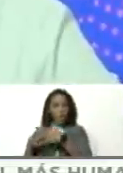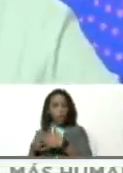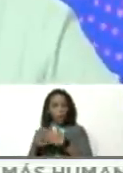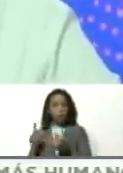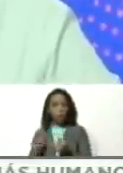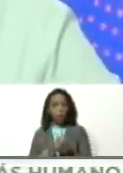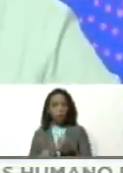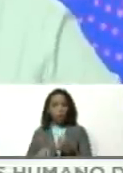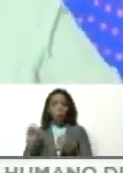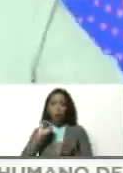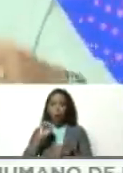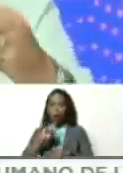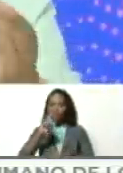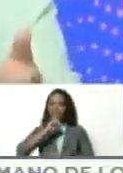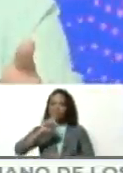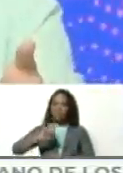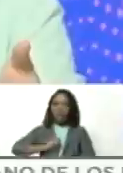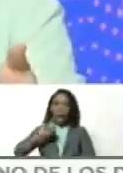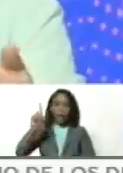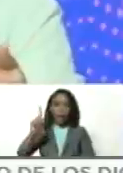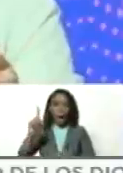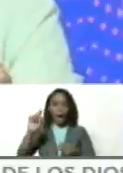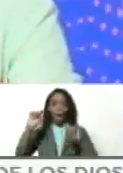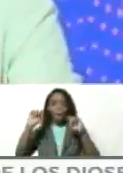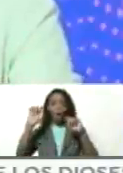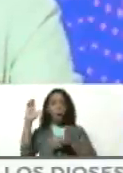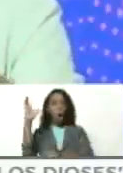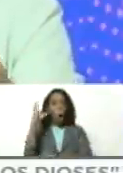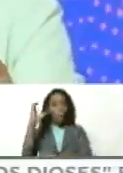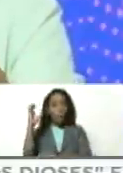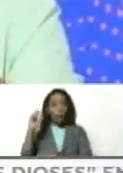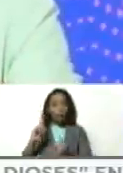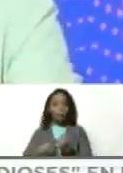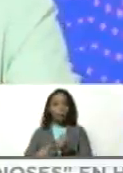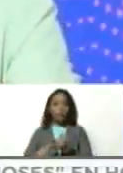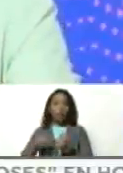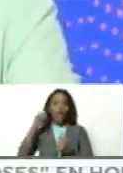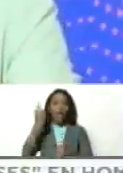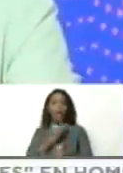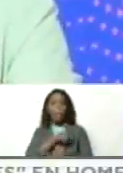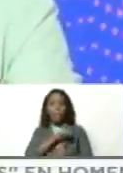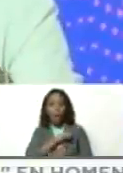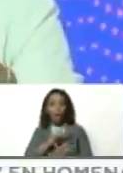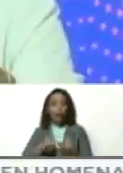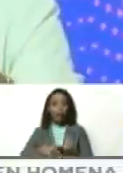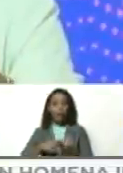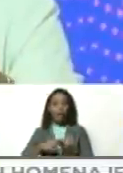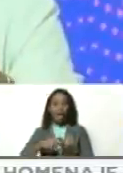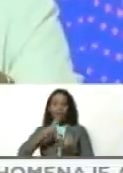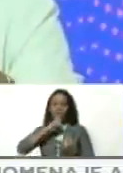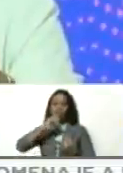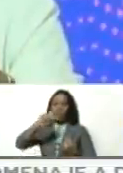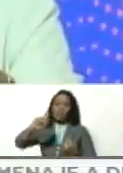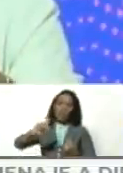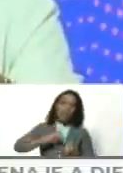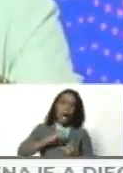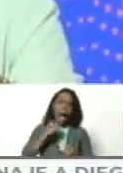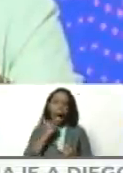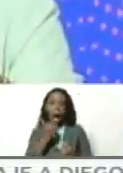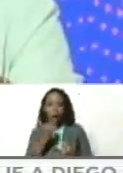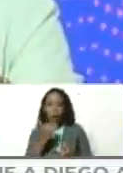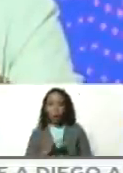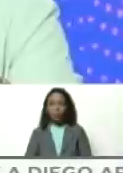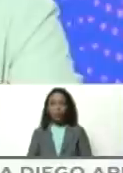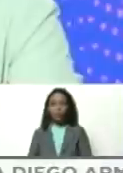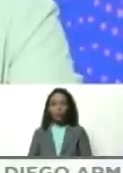o donde odien, en Bogotá, en Madrid, a los odiadores,